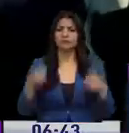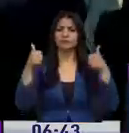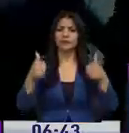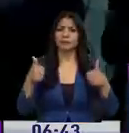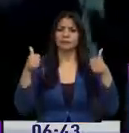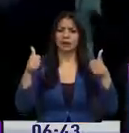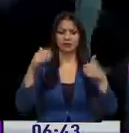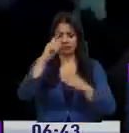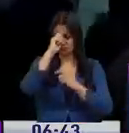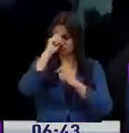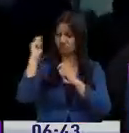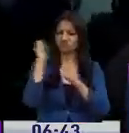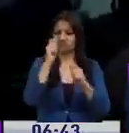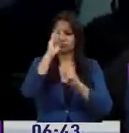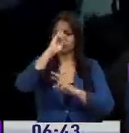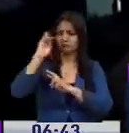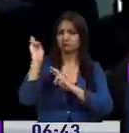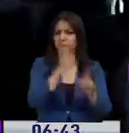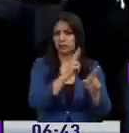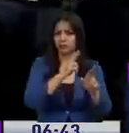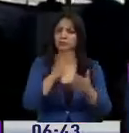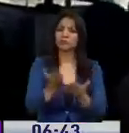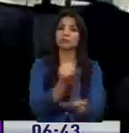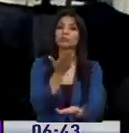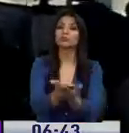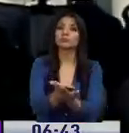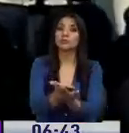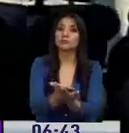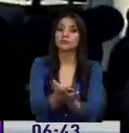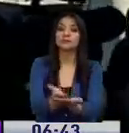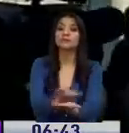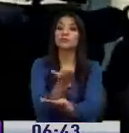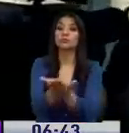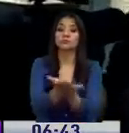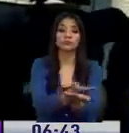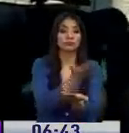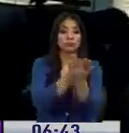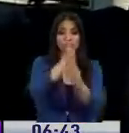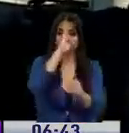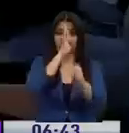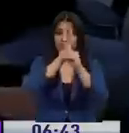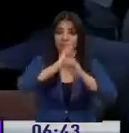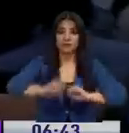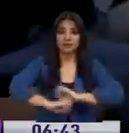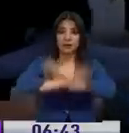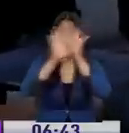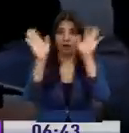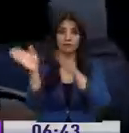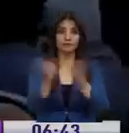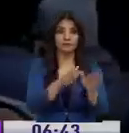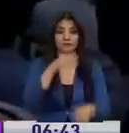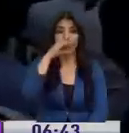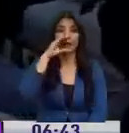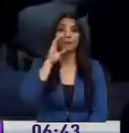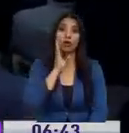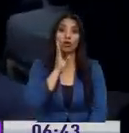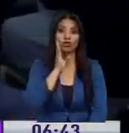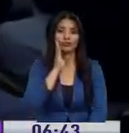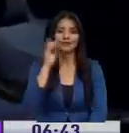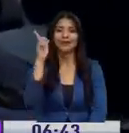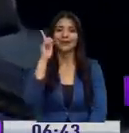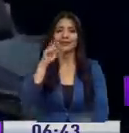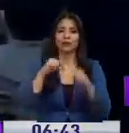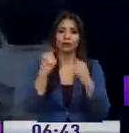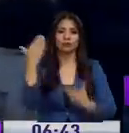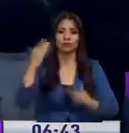altura, una campaña de propuestas, de objetivos claros siempre. Jaime Nebot, líder del Partido Social Cristiano